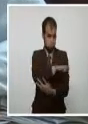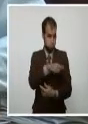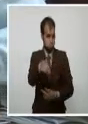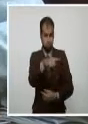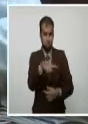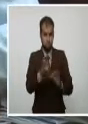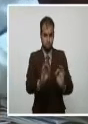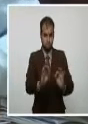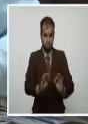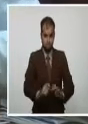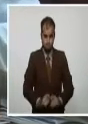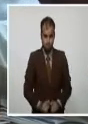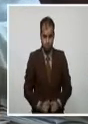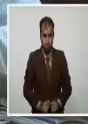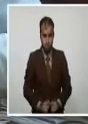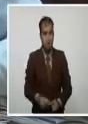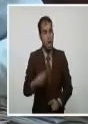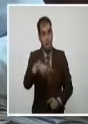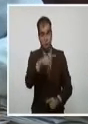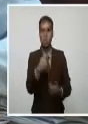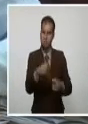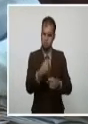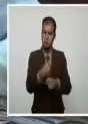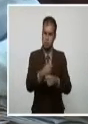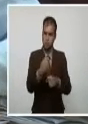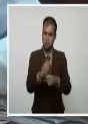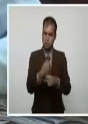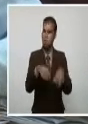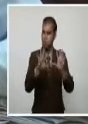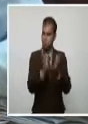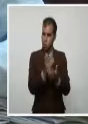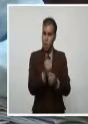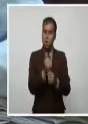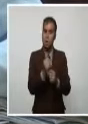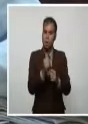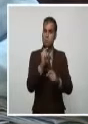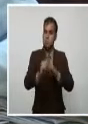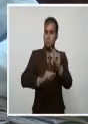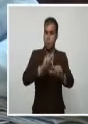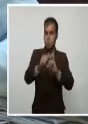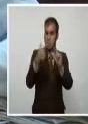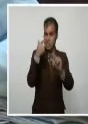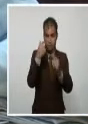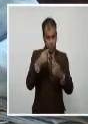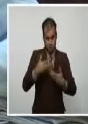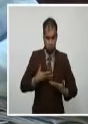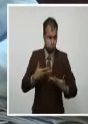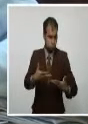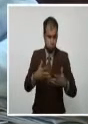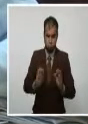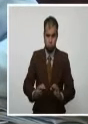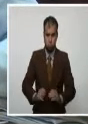junto al pueblo. Y eso lleva concreción, lleva inteligencia, lleva dedicación,